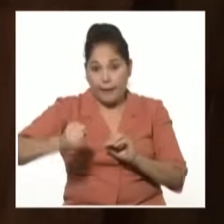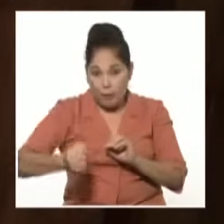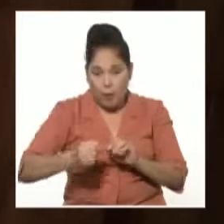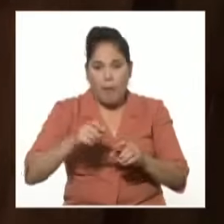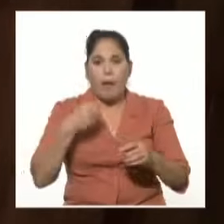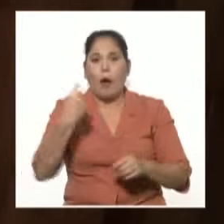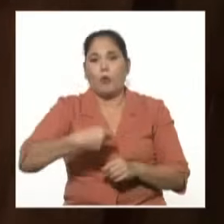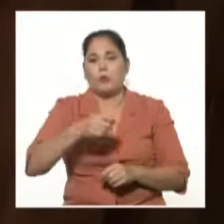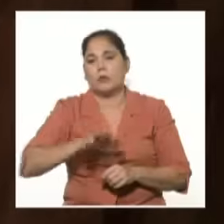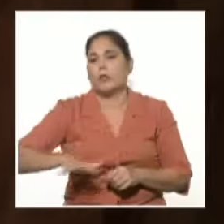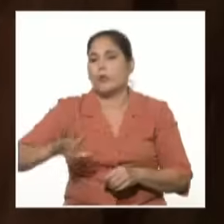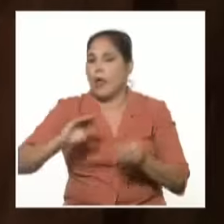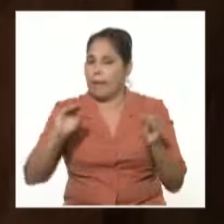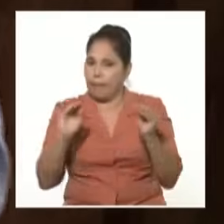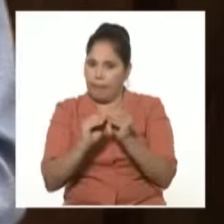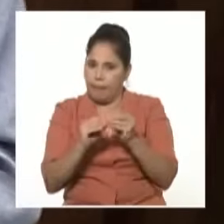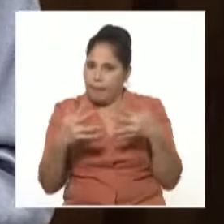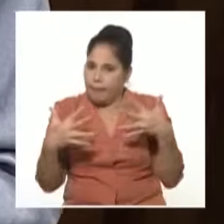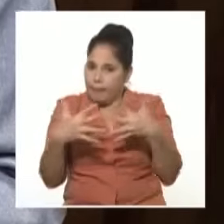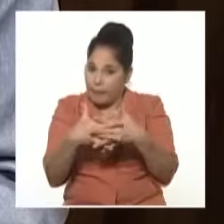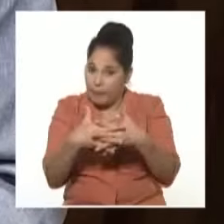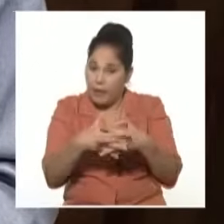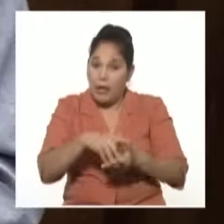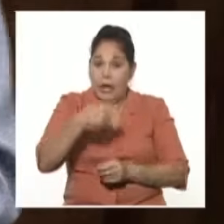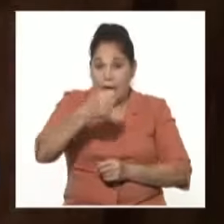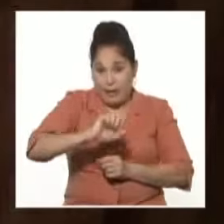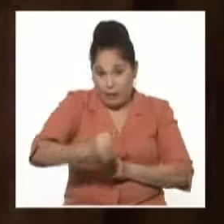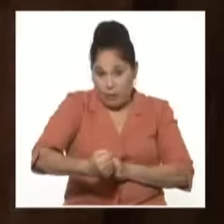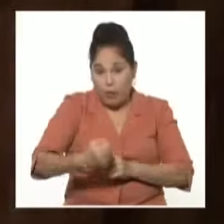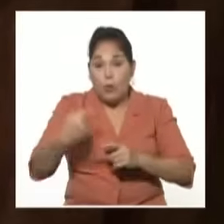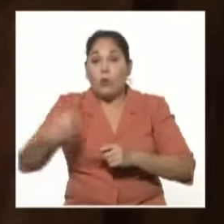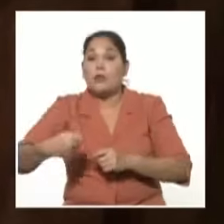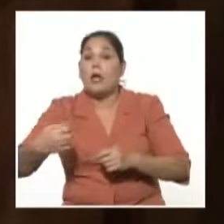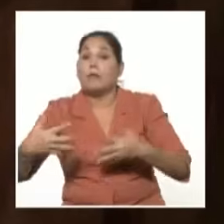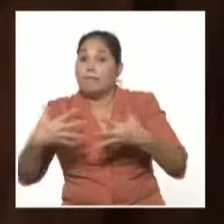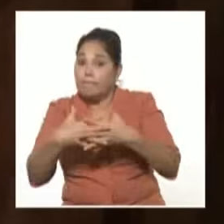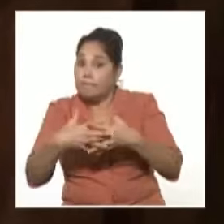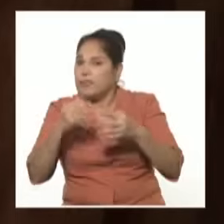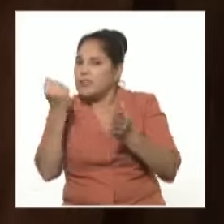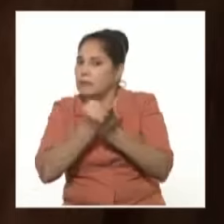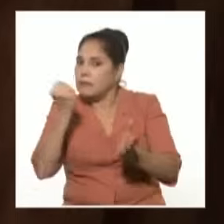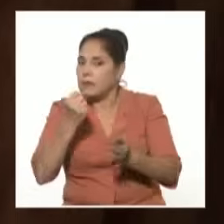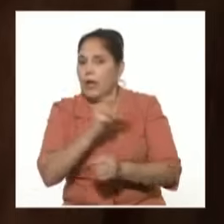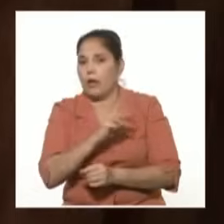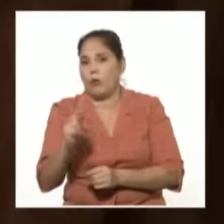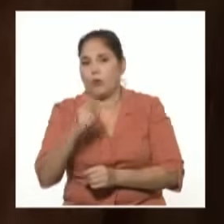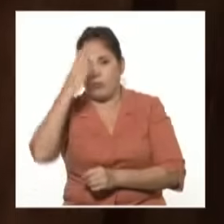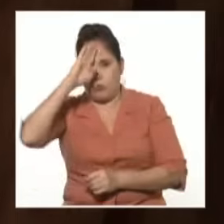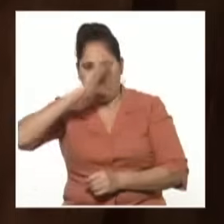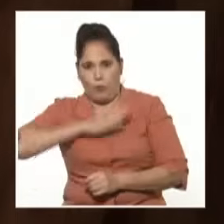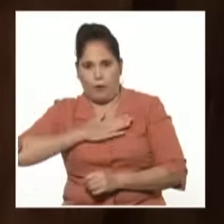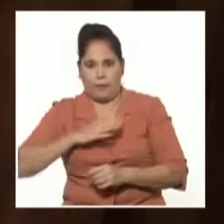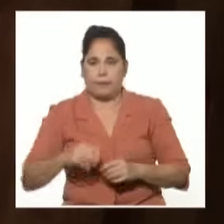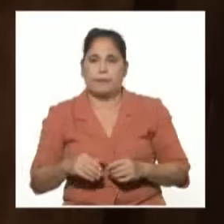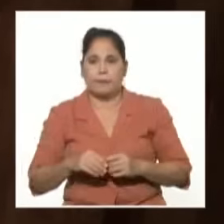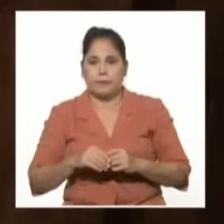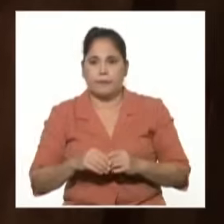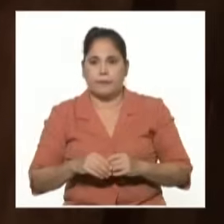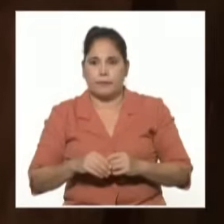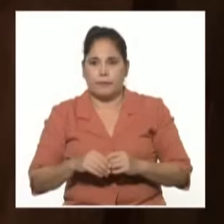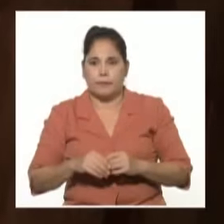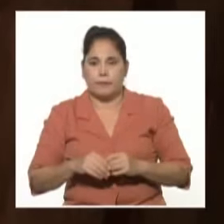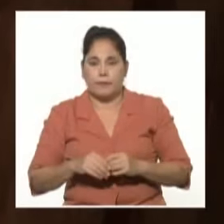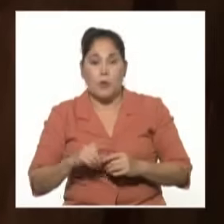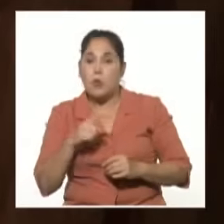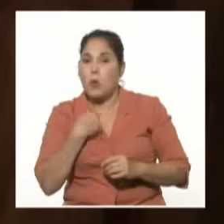justicia social y esa combinación solo la puede garantizar la revolución socialista.